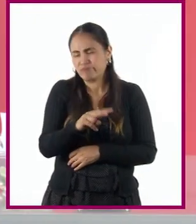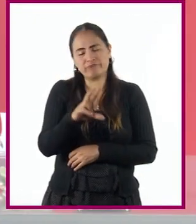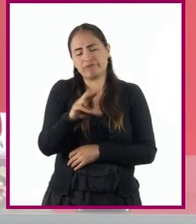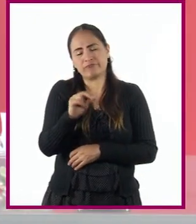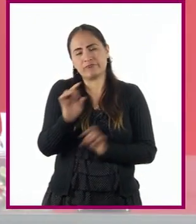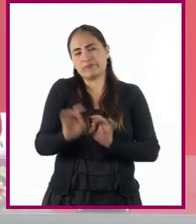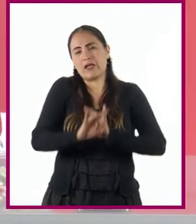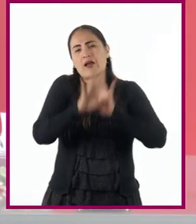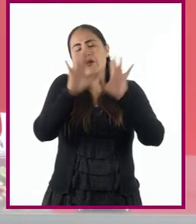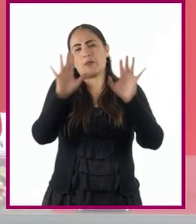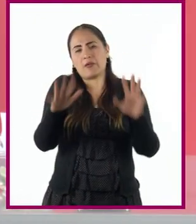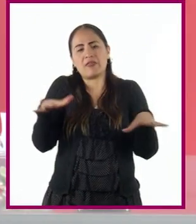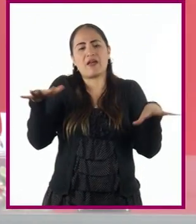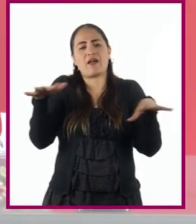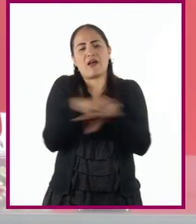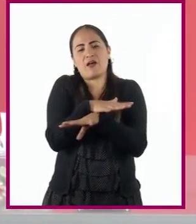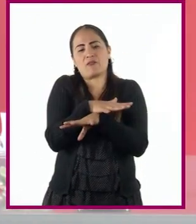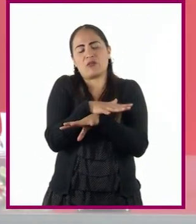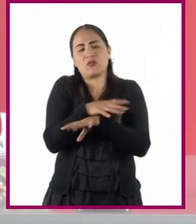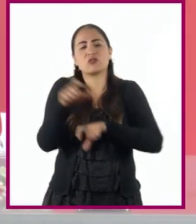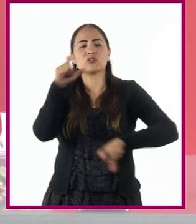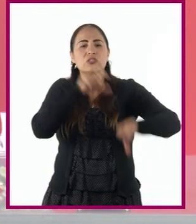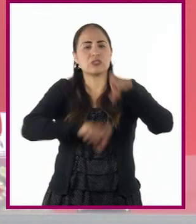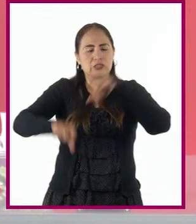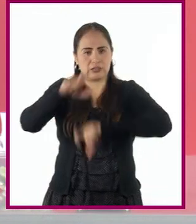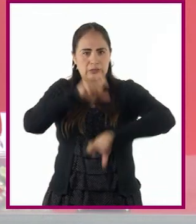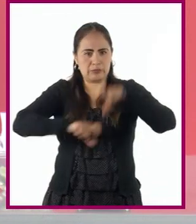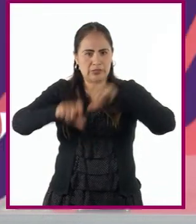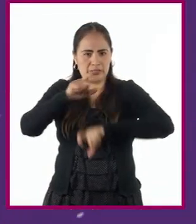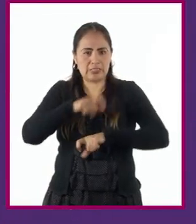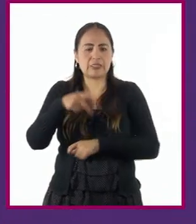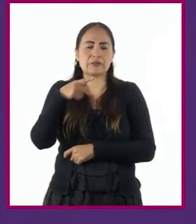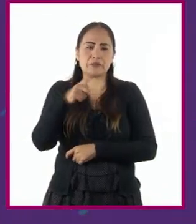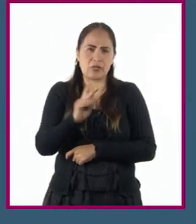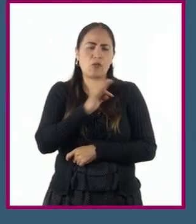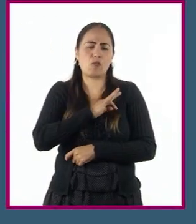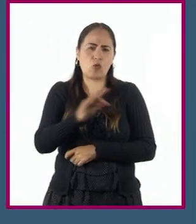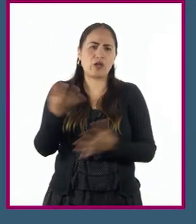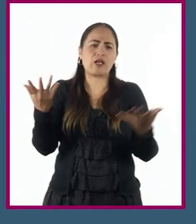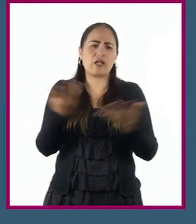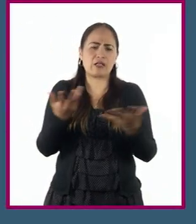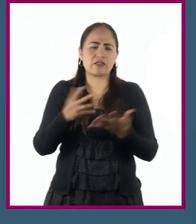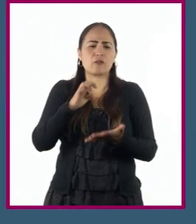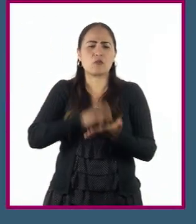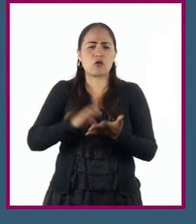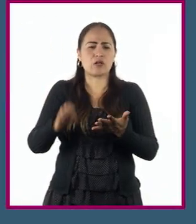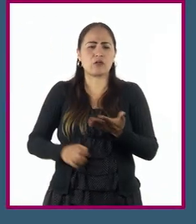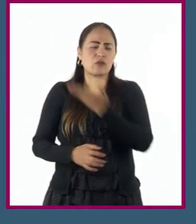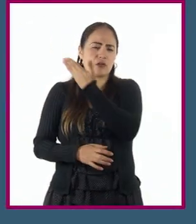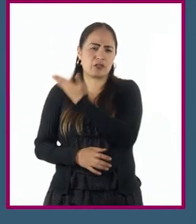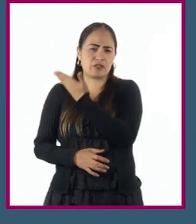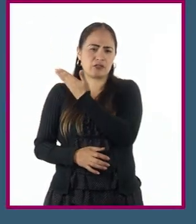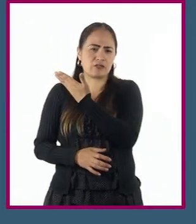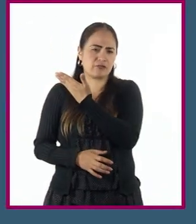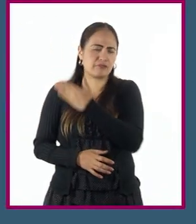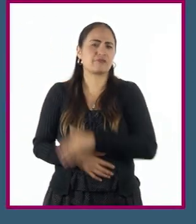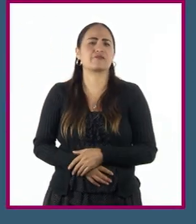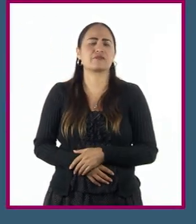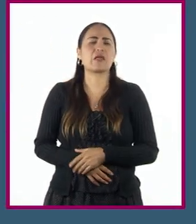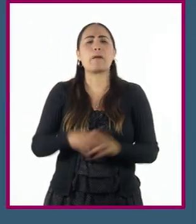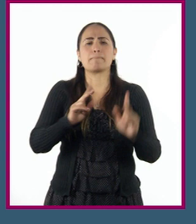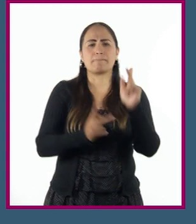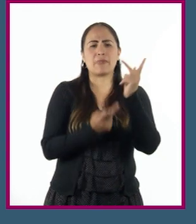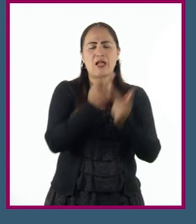reacción química. Sin embargo, se pueden llevar a cabo. La fotosíntesis es una reacción bioquímica de los